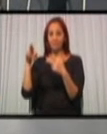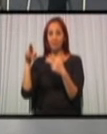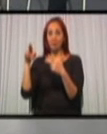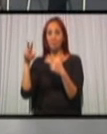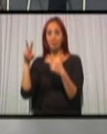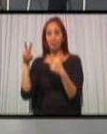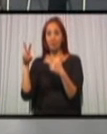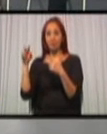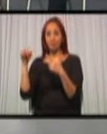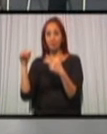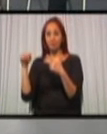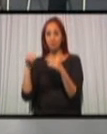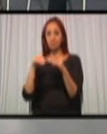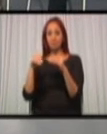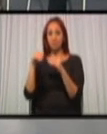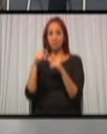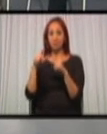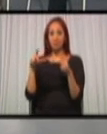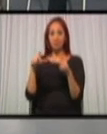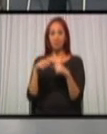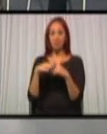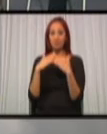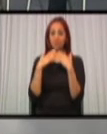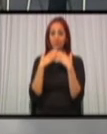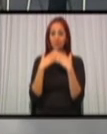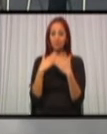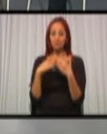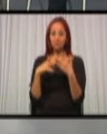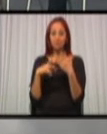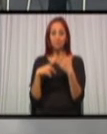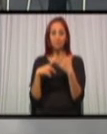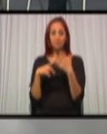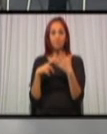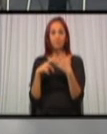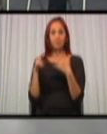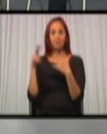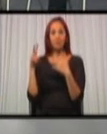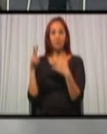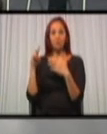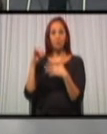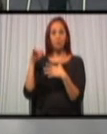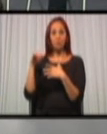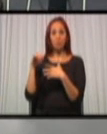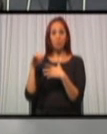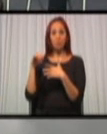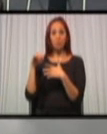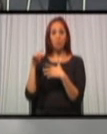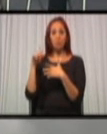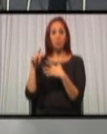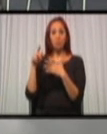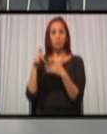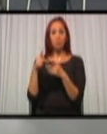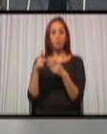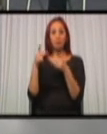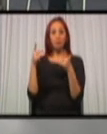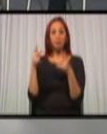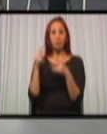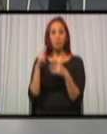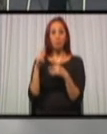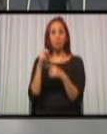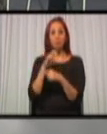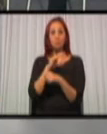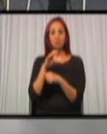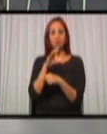Valverde Alpizar del Movimiento Libertario. Muchas gracias. Y don Víctor Julio Alvarado Montoya del Partido Unidad